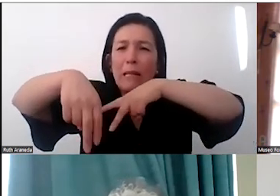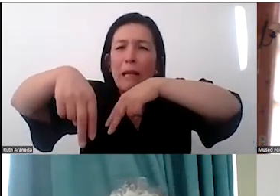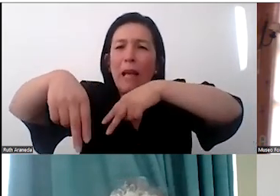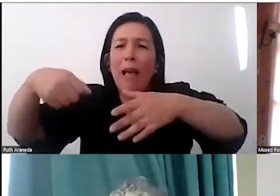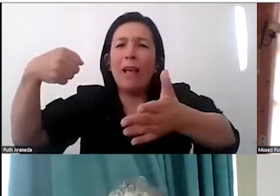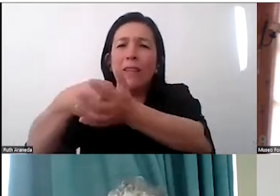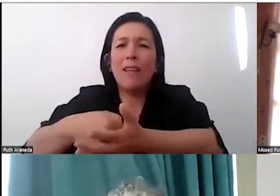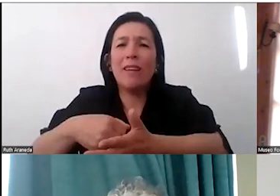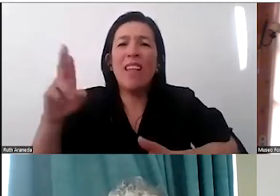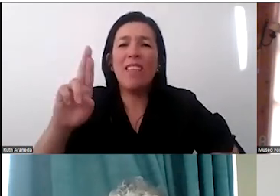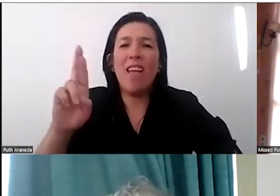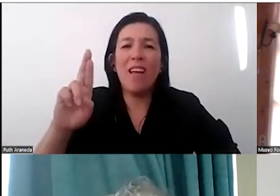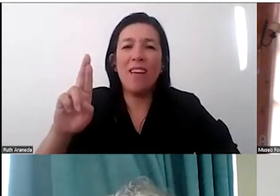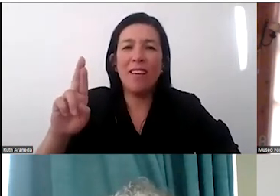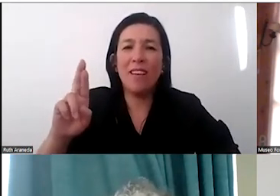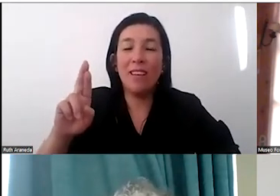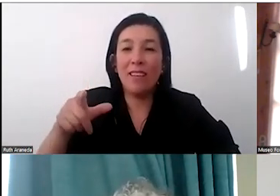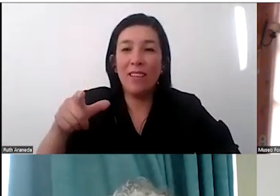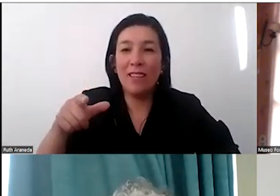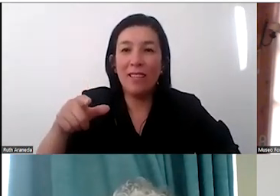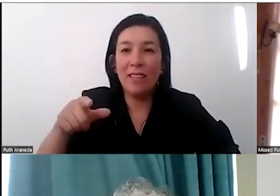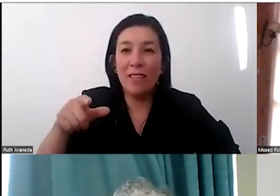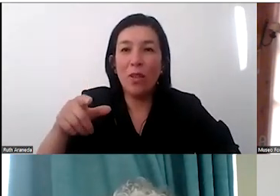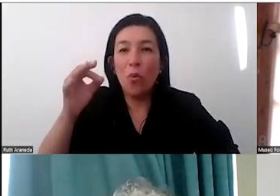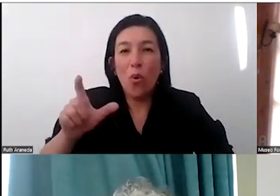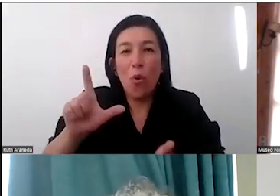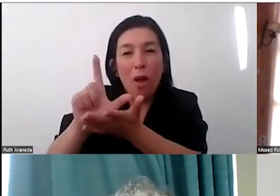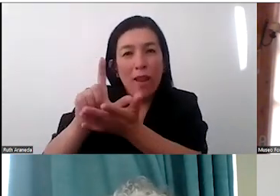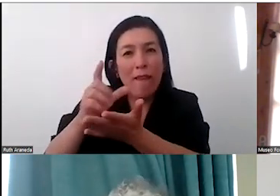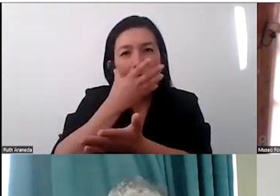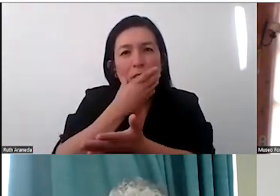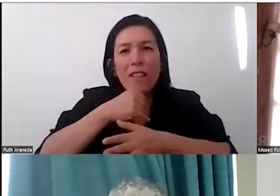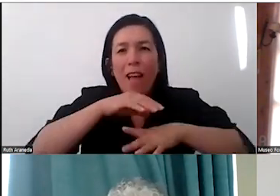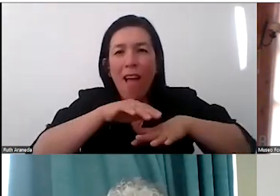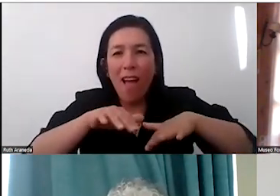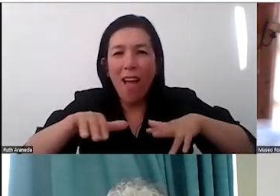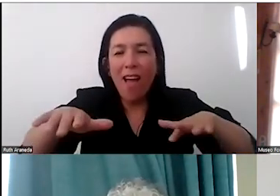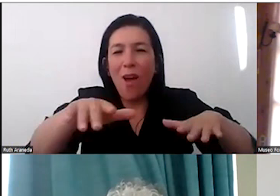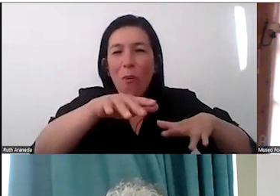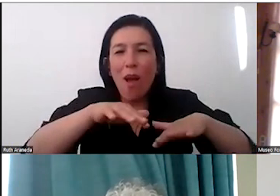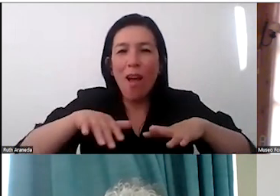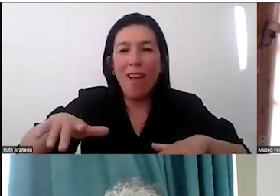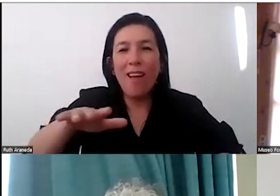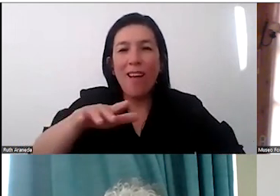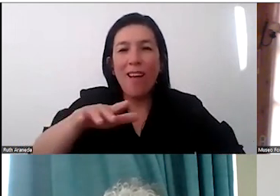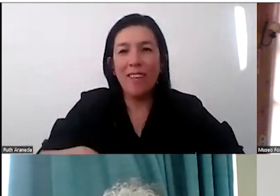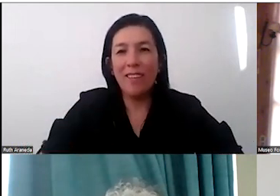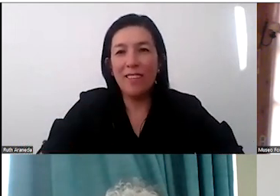hasta Reñaca, unas partes que hay muy bonitas y con agüita, una eh,